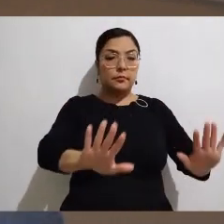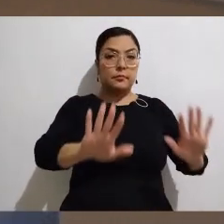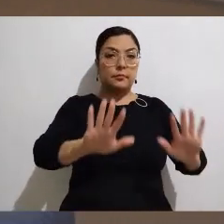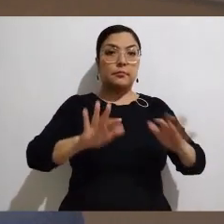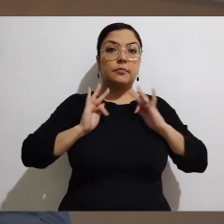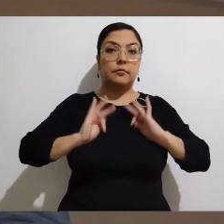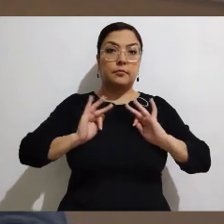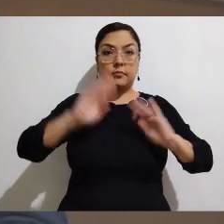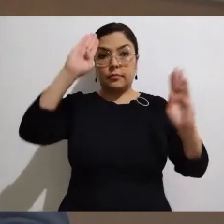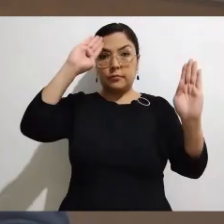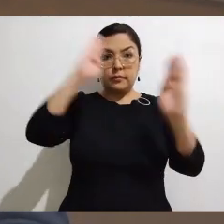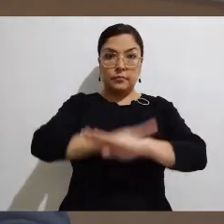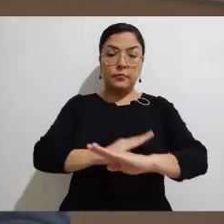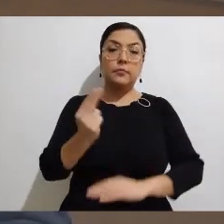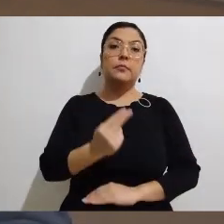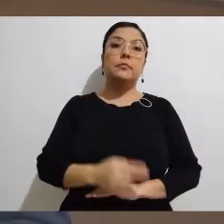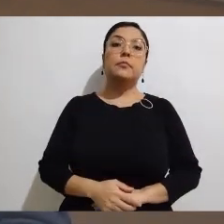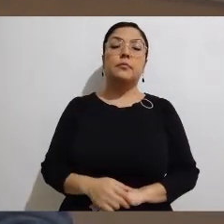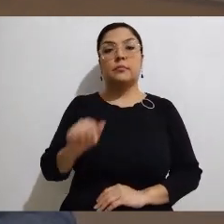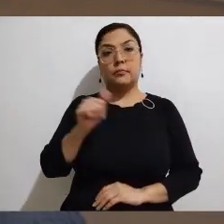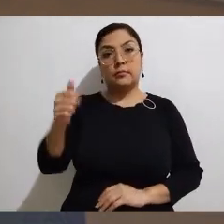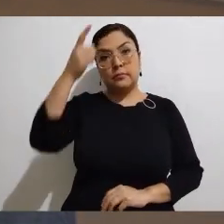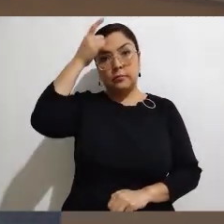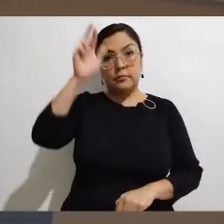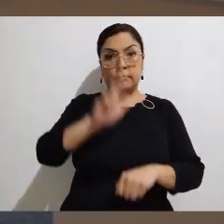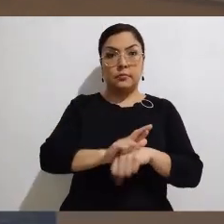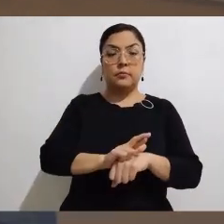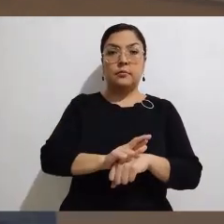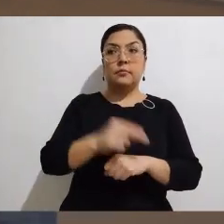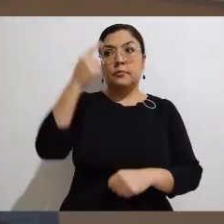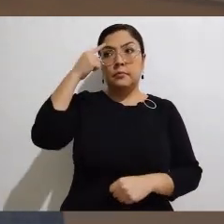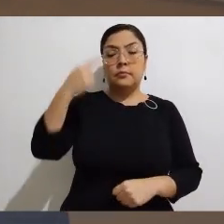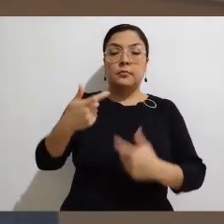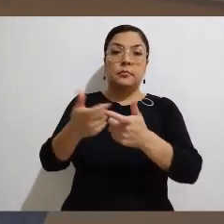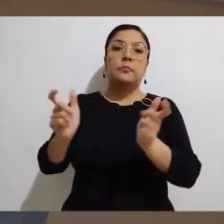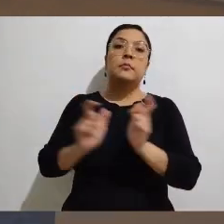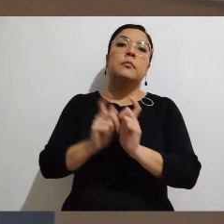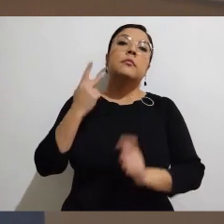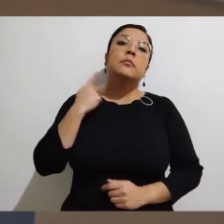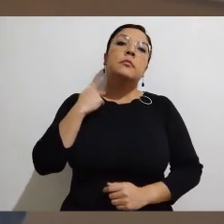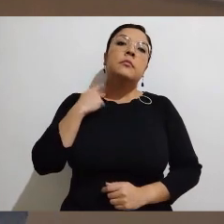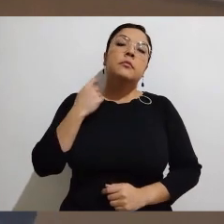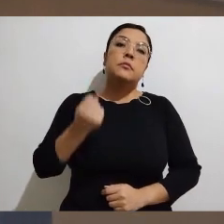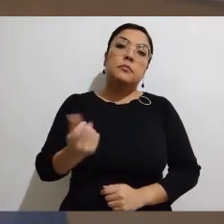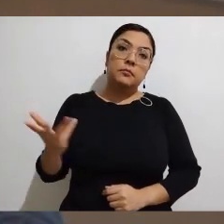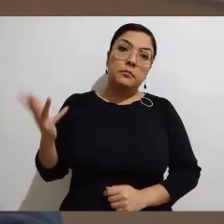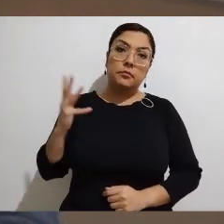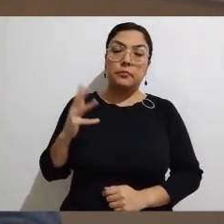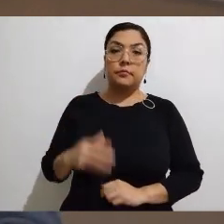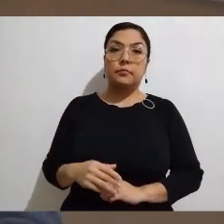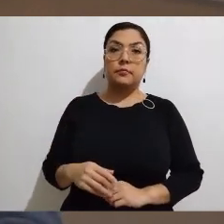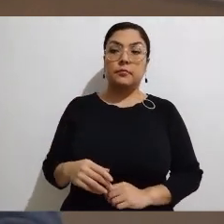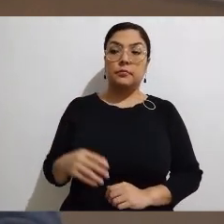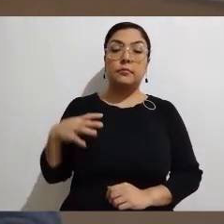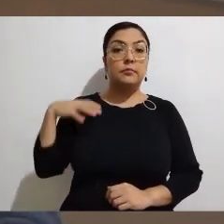arena jurídica electoral, ¿no? Está la Dirección de Prerrogativas y Partidos Políticos, que tú mencionaste, que garantiza